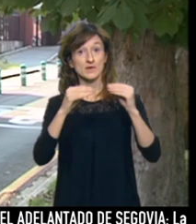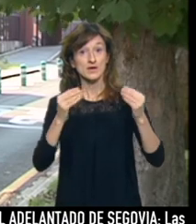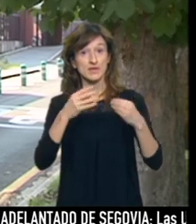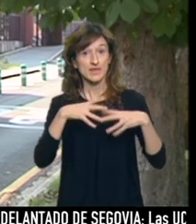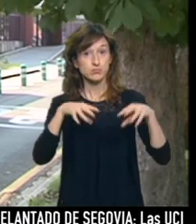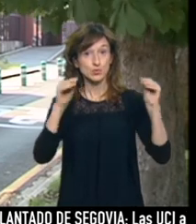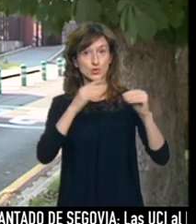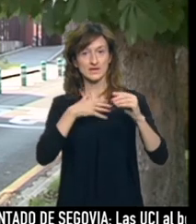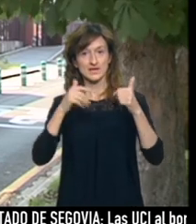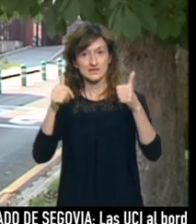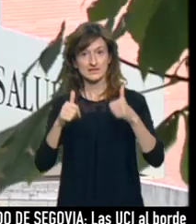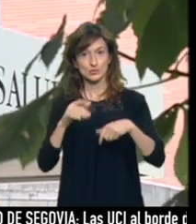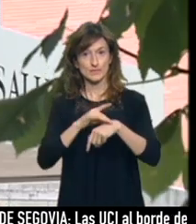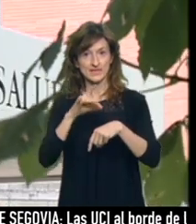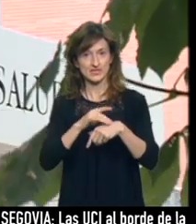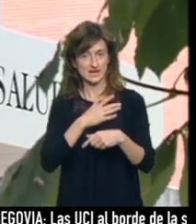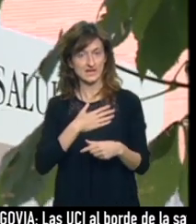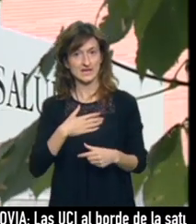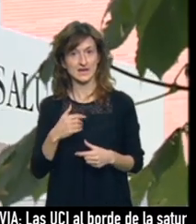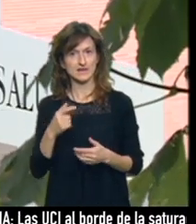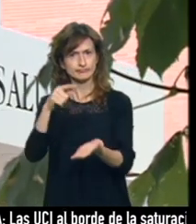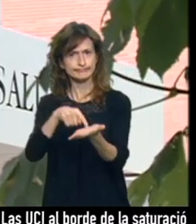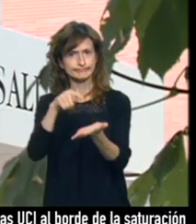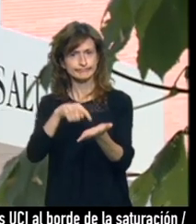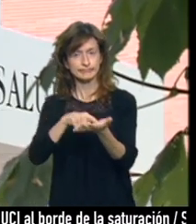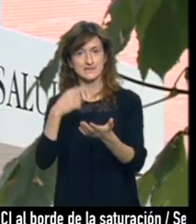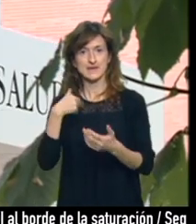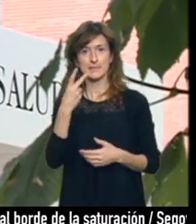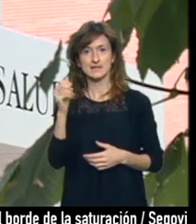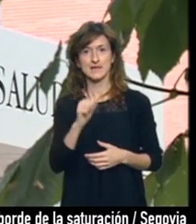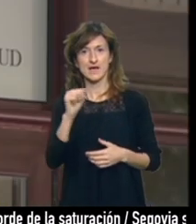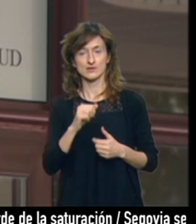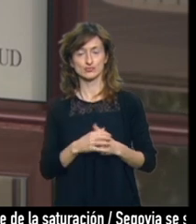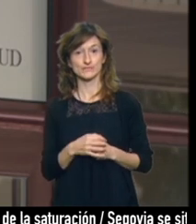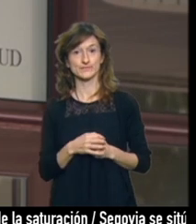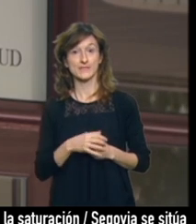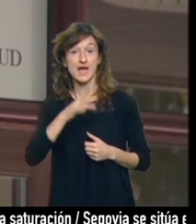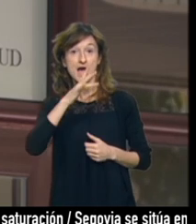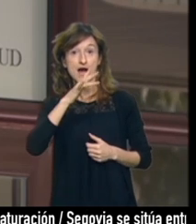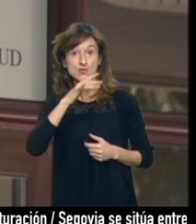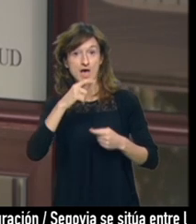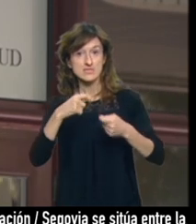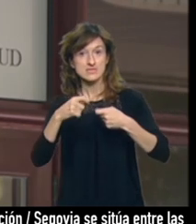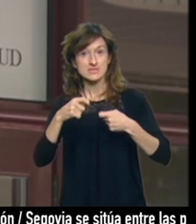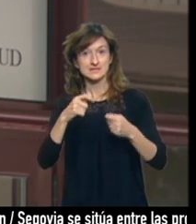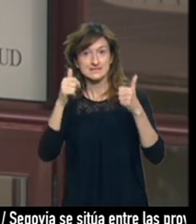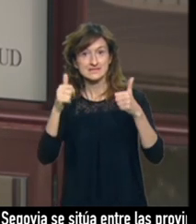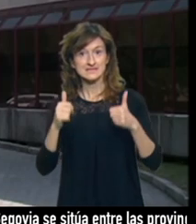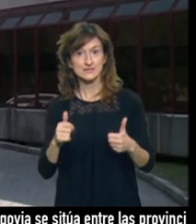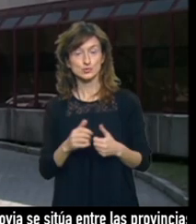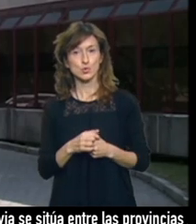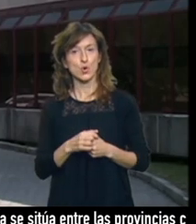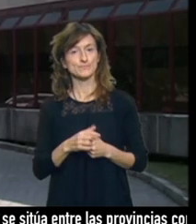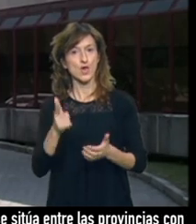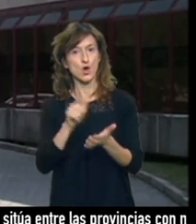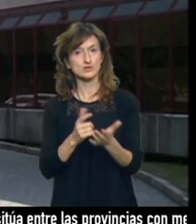poder impartir el grado de medicina, una reivindicación histórica desde hace 20 años. Ahora, en la negociación del nuevo mapa de titulaciones,